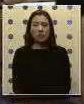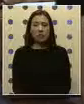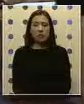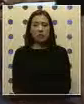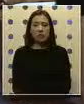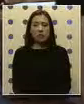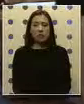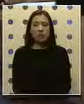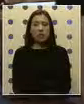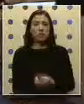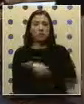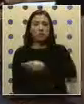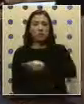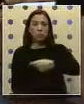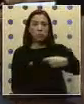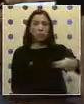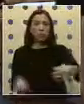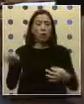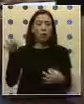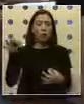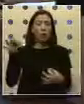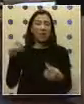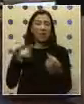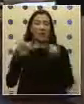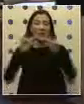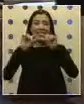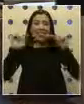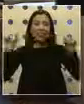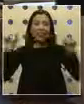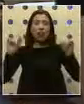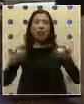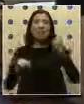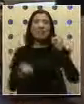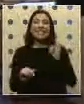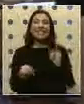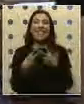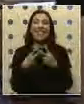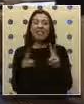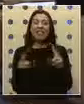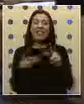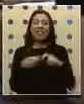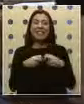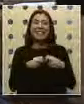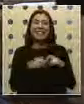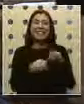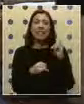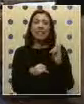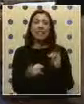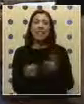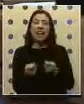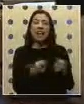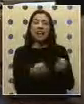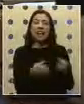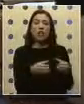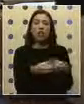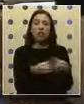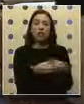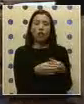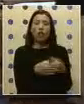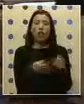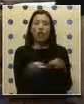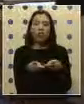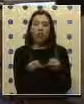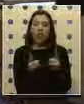nos reparte un documento titulado "Sí a la libertad sindical, sí a la negociación colectiva con simetría de